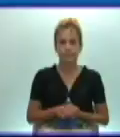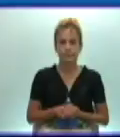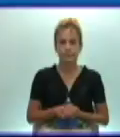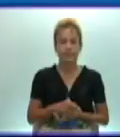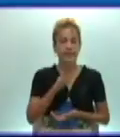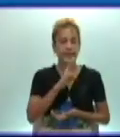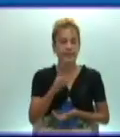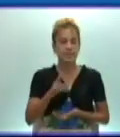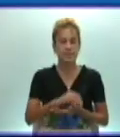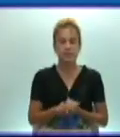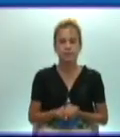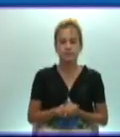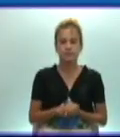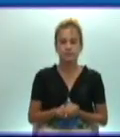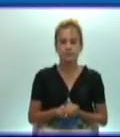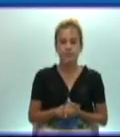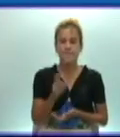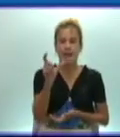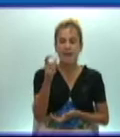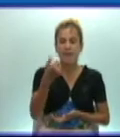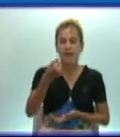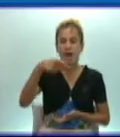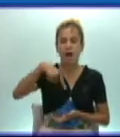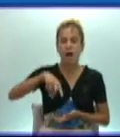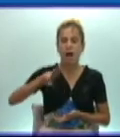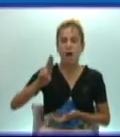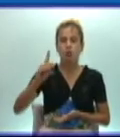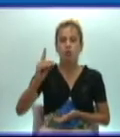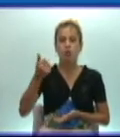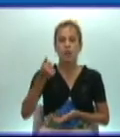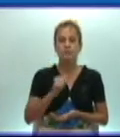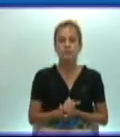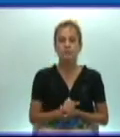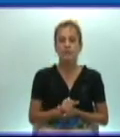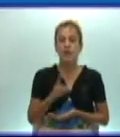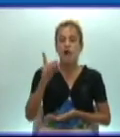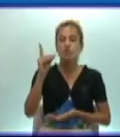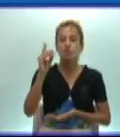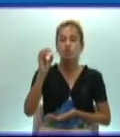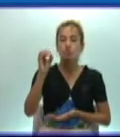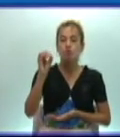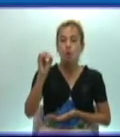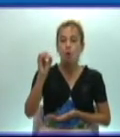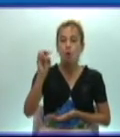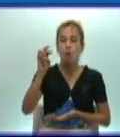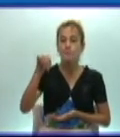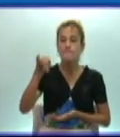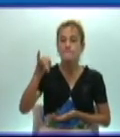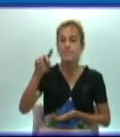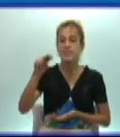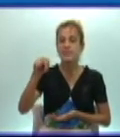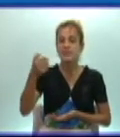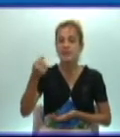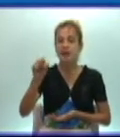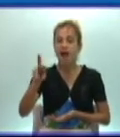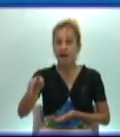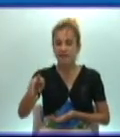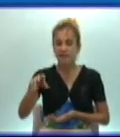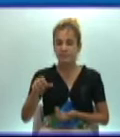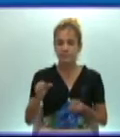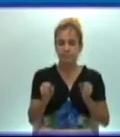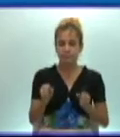Revisemos. Entre las palabras agudas se encuentra dominar. Pudieron haber escrito entre las palabras